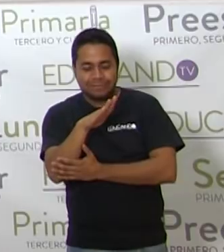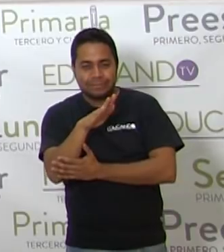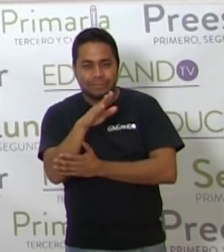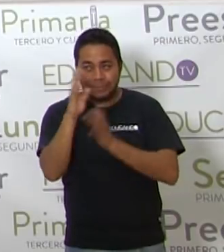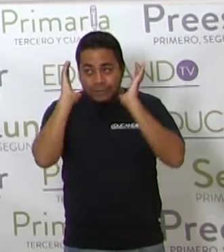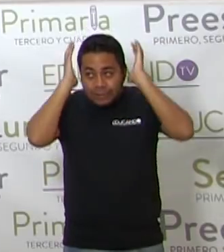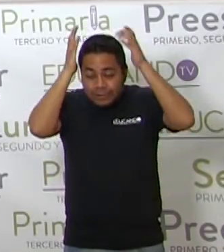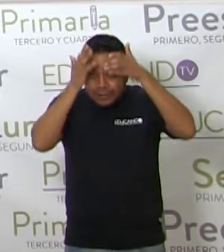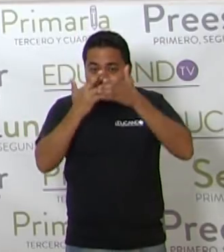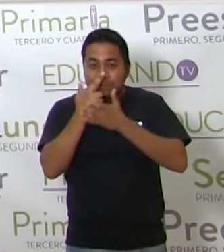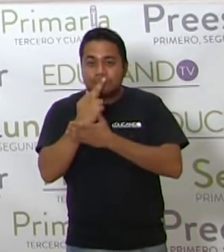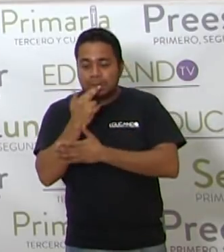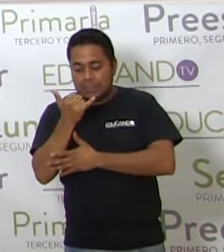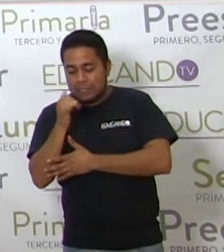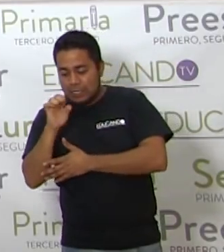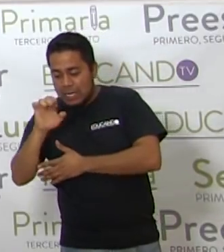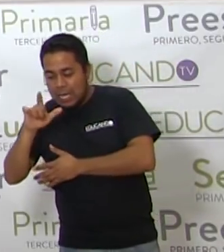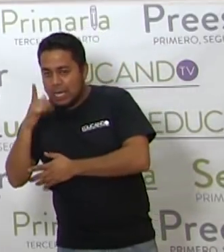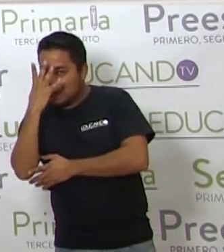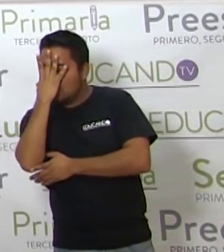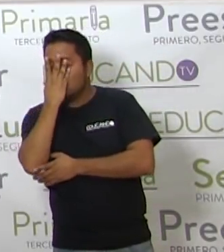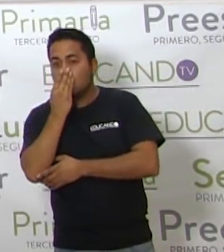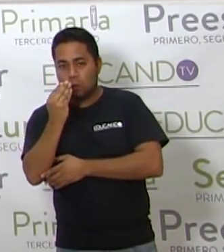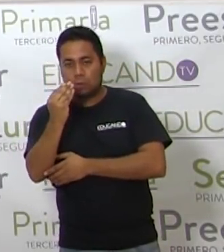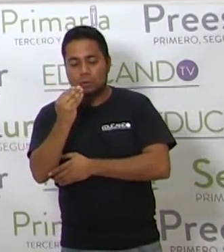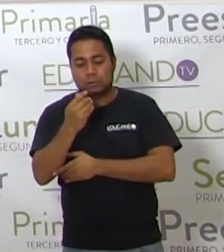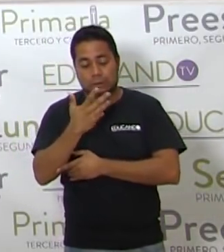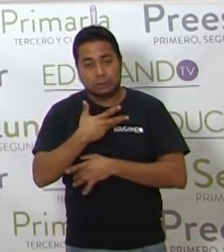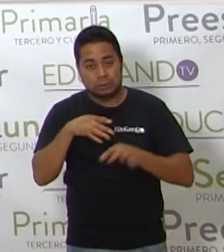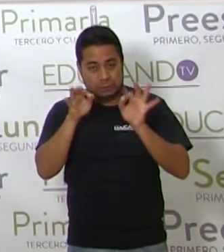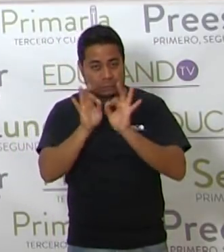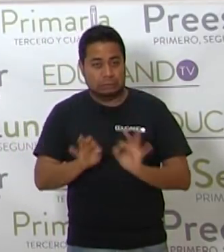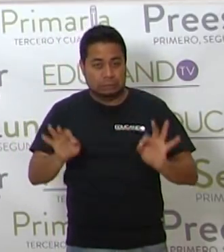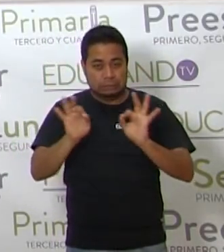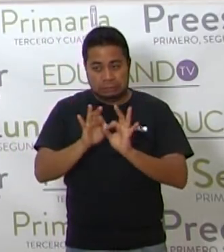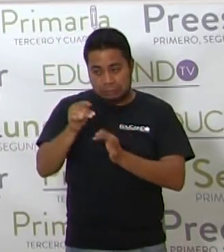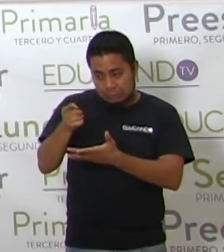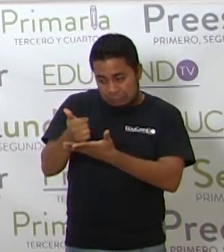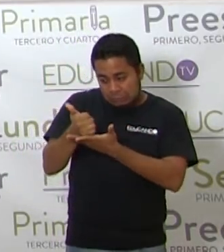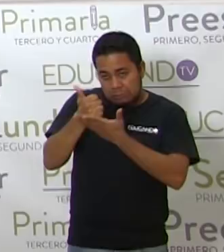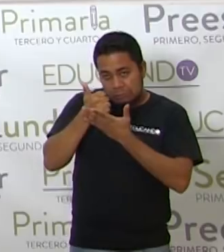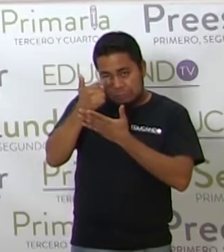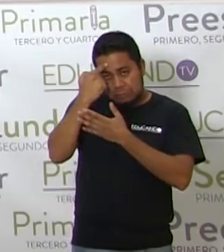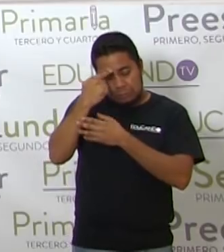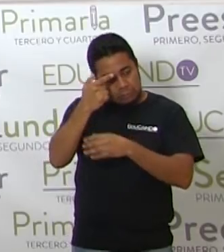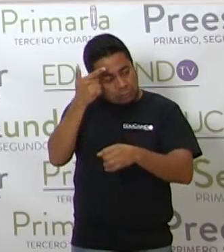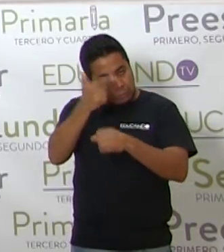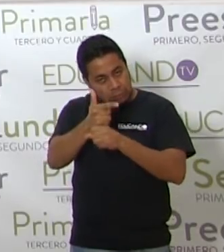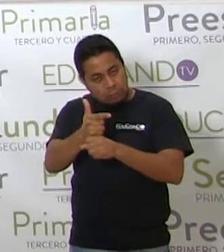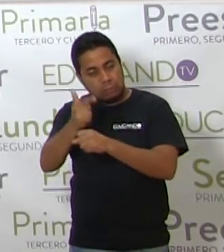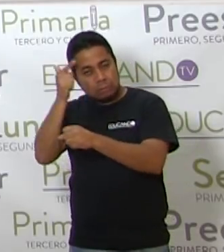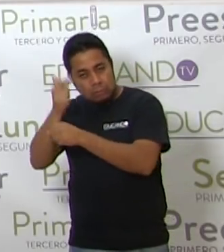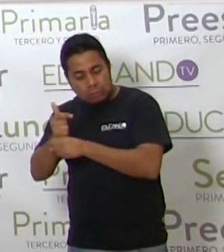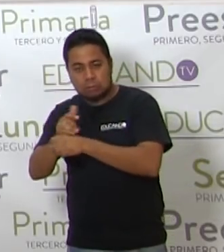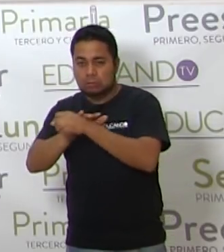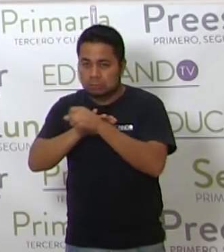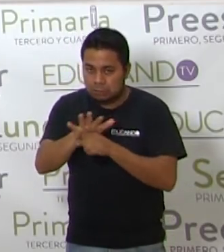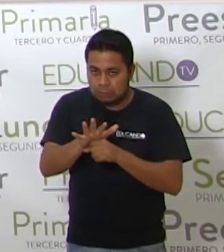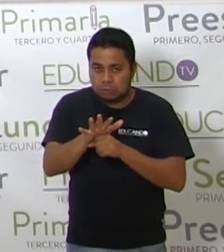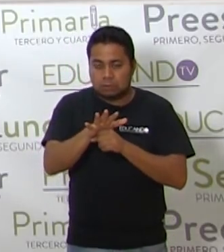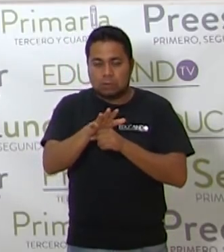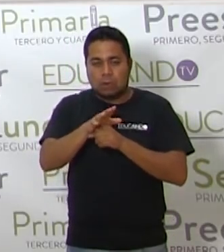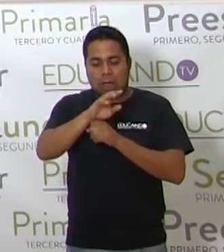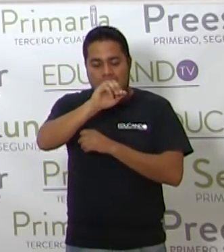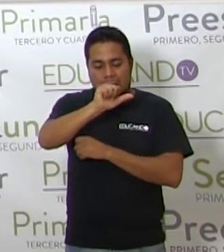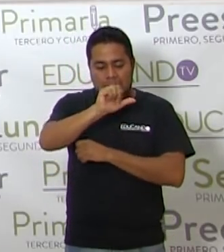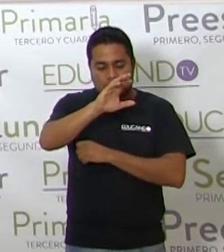Roja y el lobo. Es muy importante que tú me ayudes para poder identificar cada uno de los